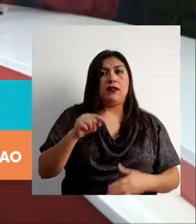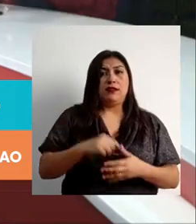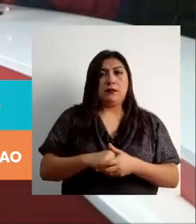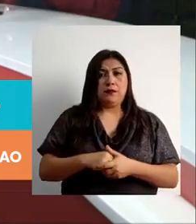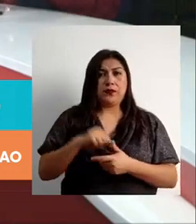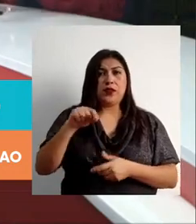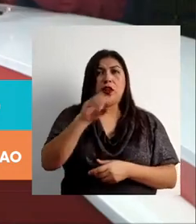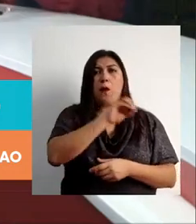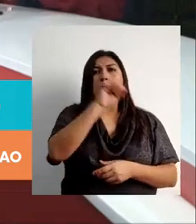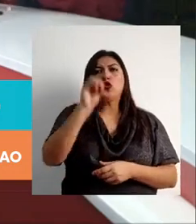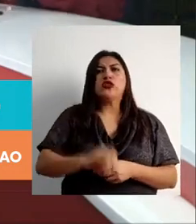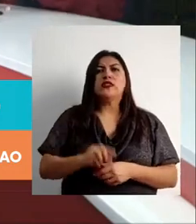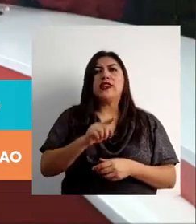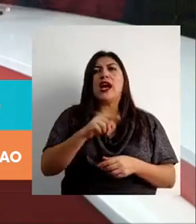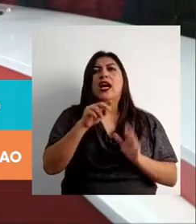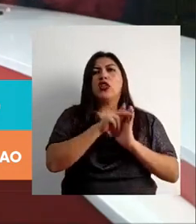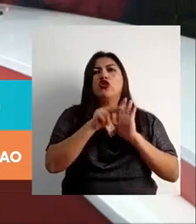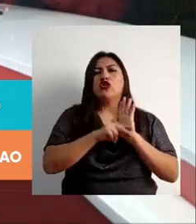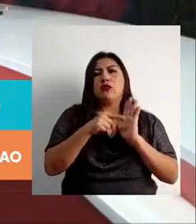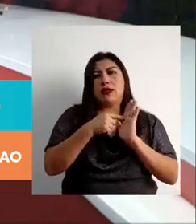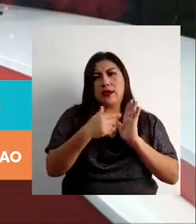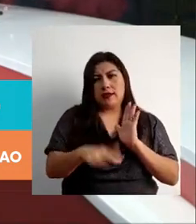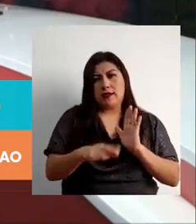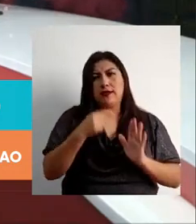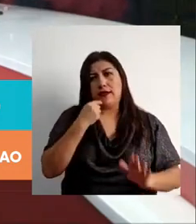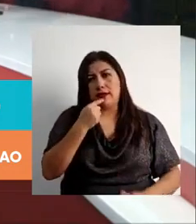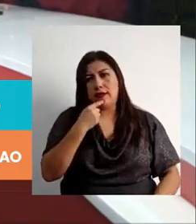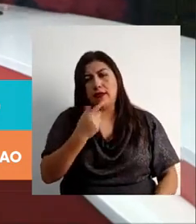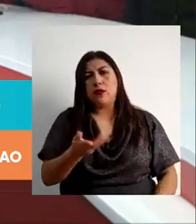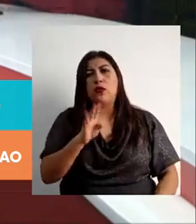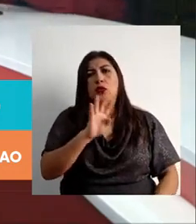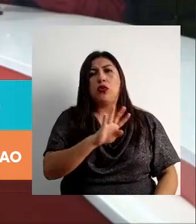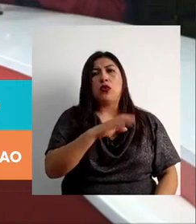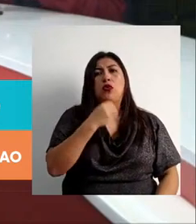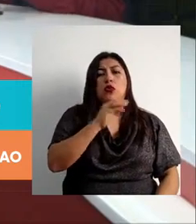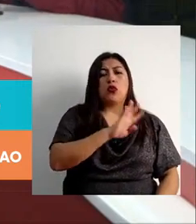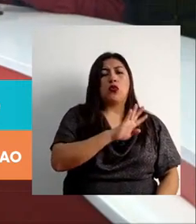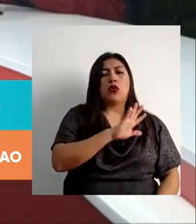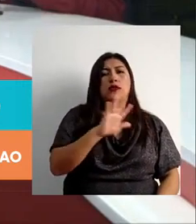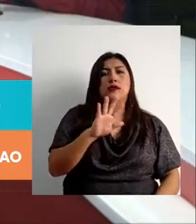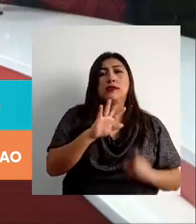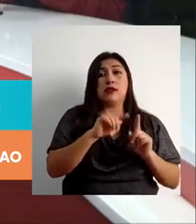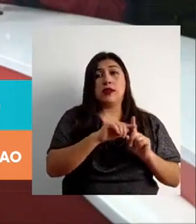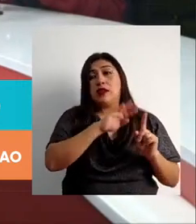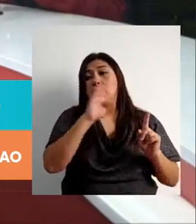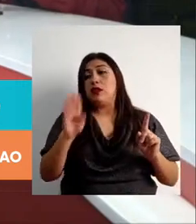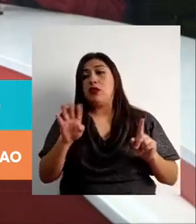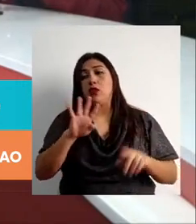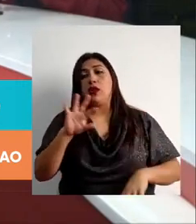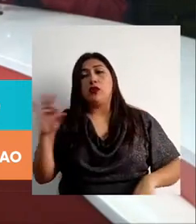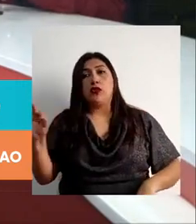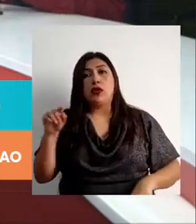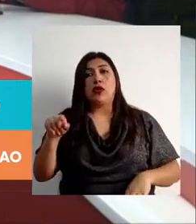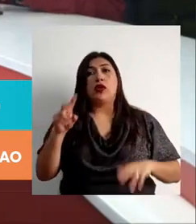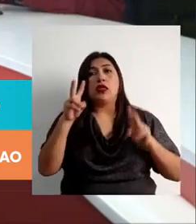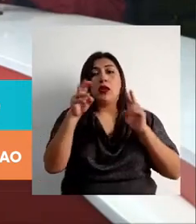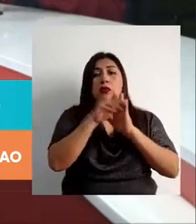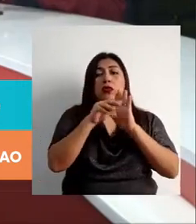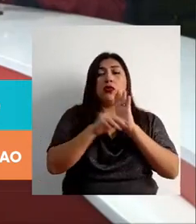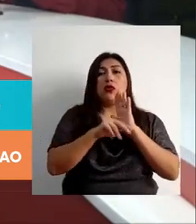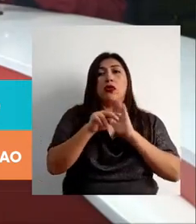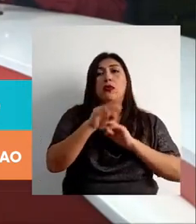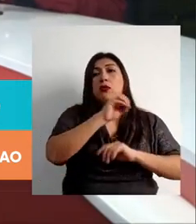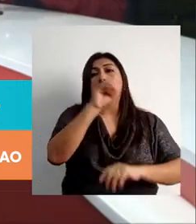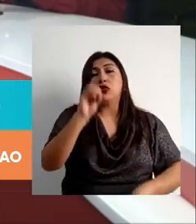empleo, ¿no? Porque el 45 habla del derecho al trabajo, pero el 49 de la cuota de empleo. Y no se olviden